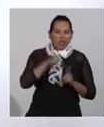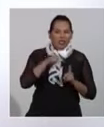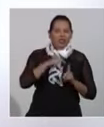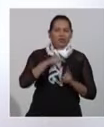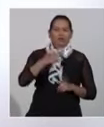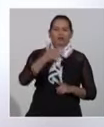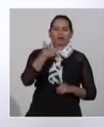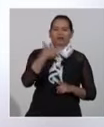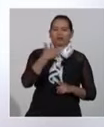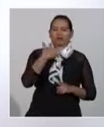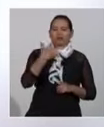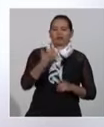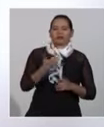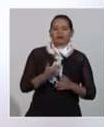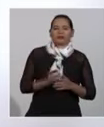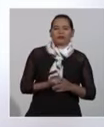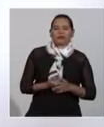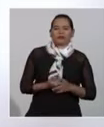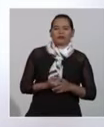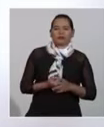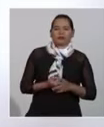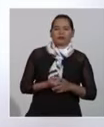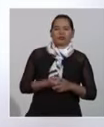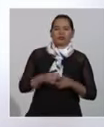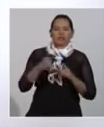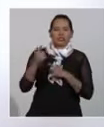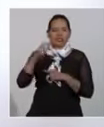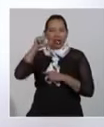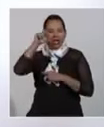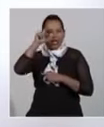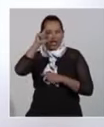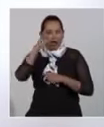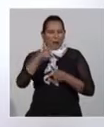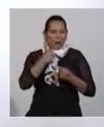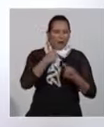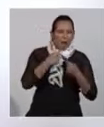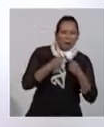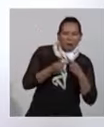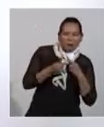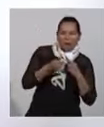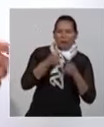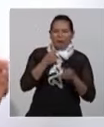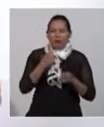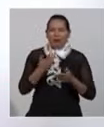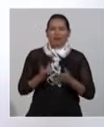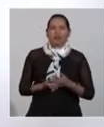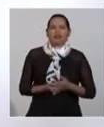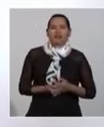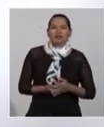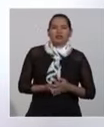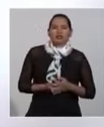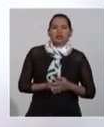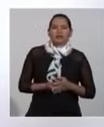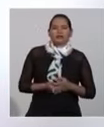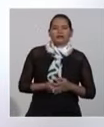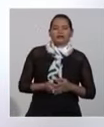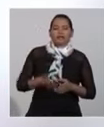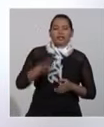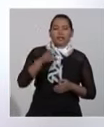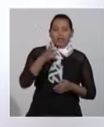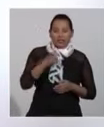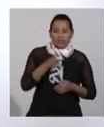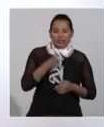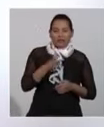está siendo el vocero de Rafael Moreno Valle en esta campaña. Está a la vista que es el papel que está